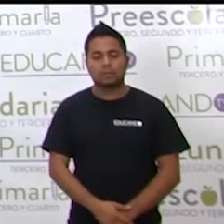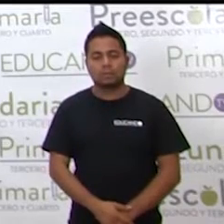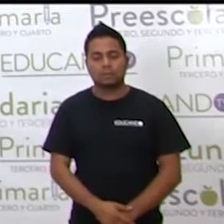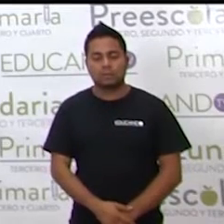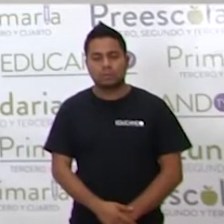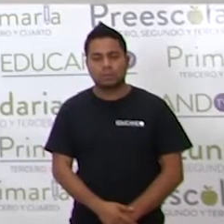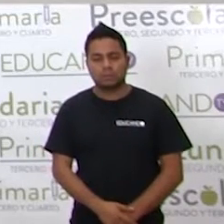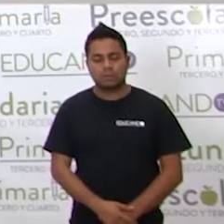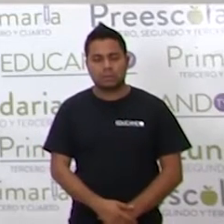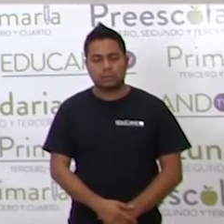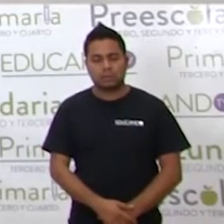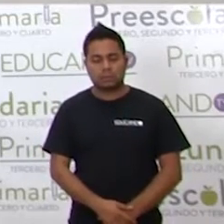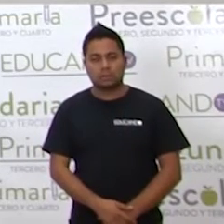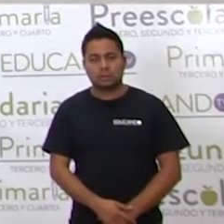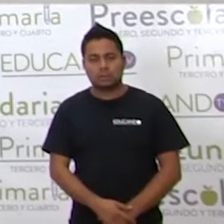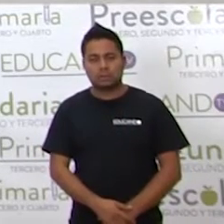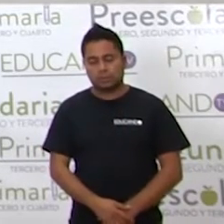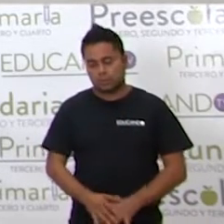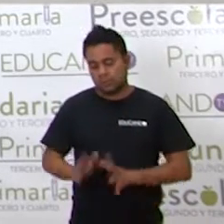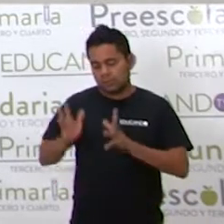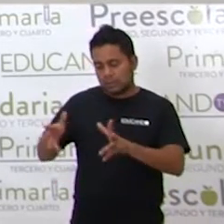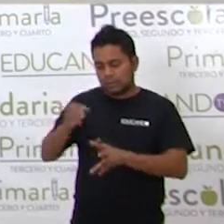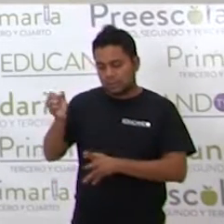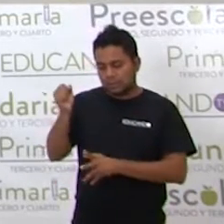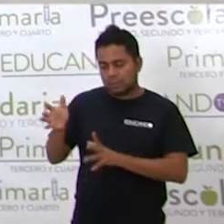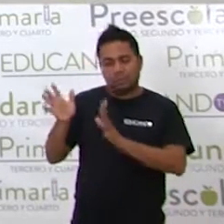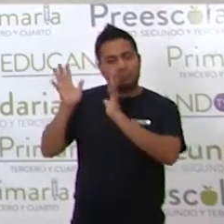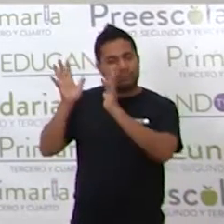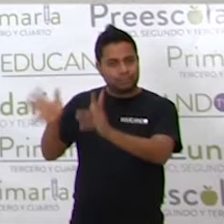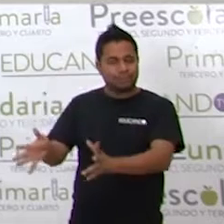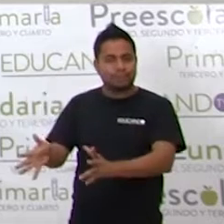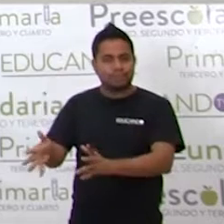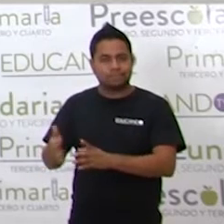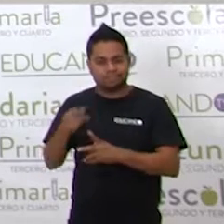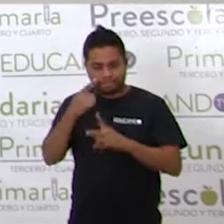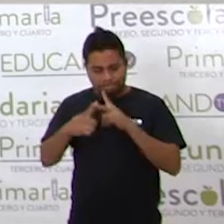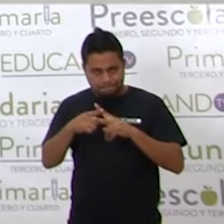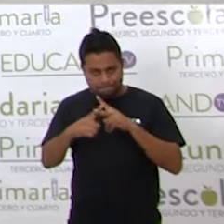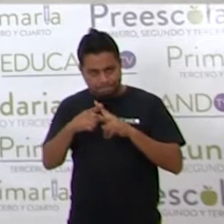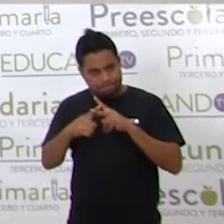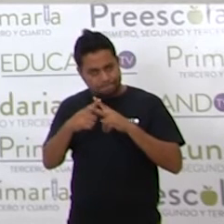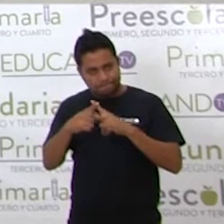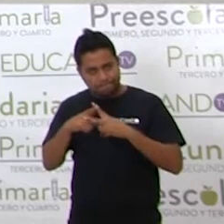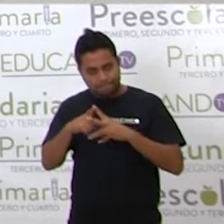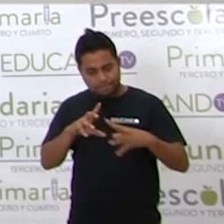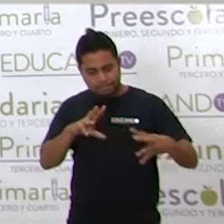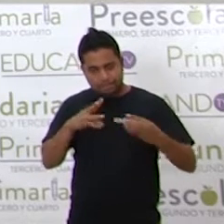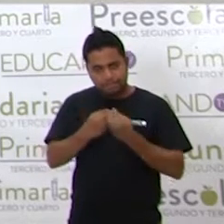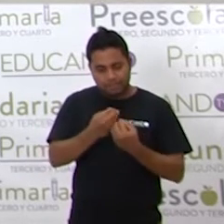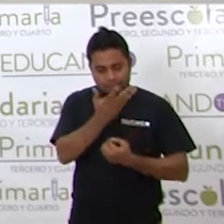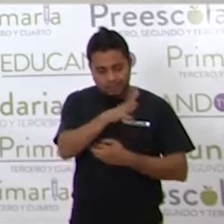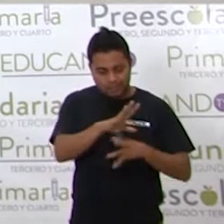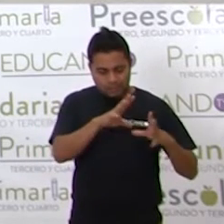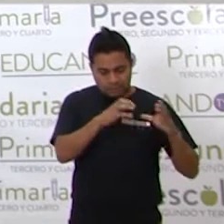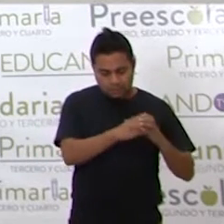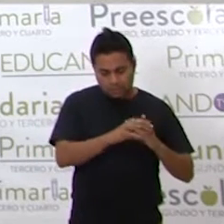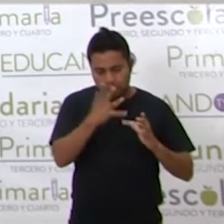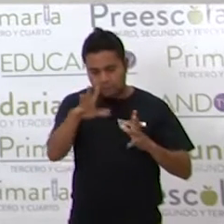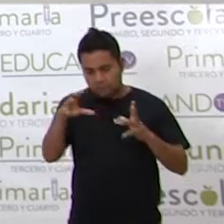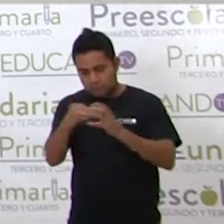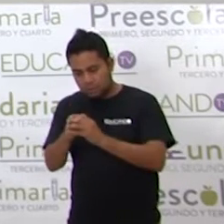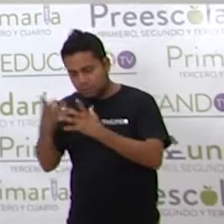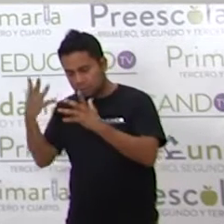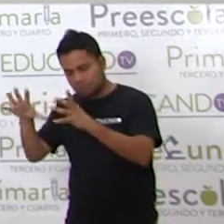Vamos a dejar por un momento los dados, ¿sí? Contemos. Vamos a agrupar de 10 en 10.